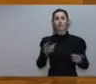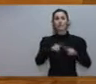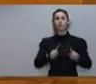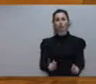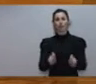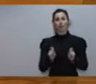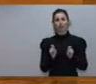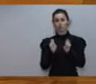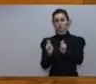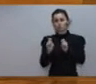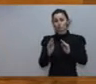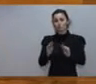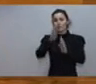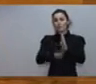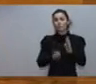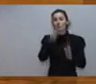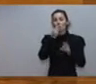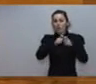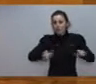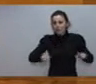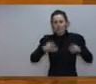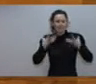de contratos de menús para comedores